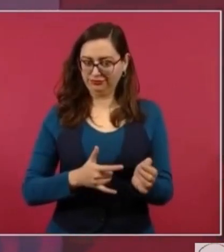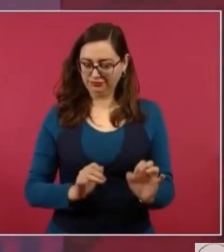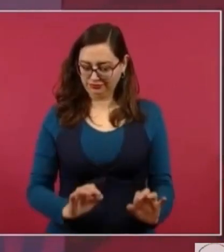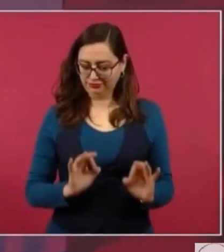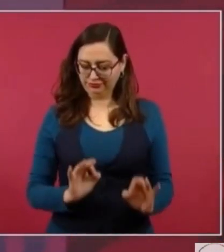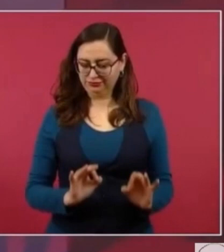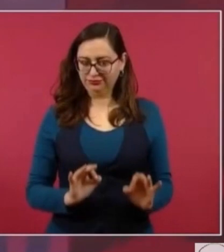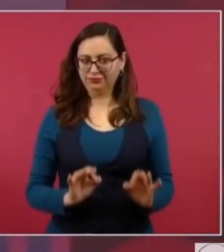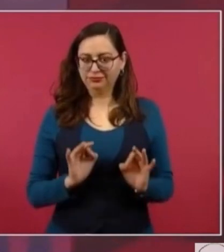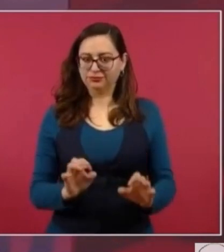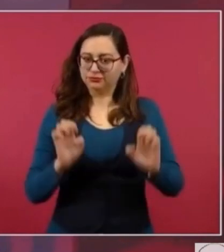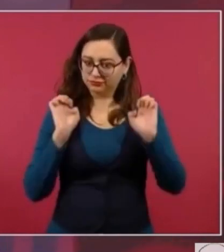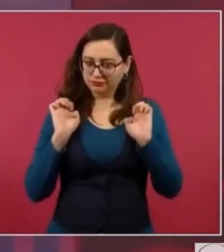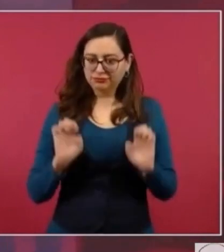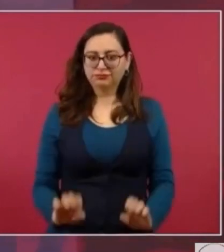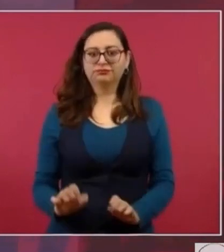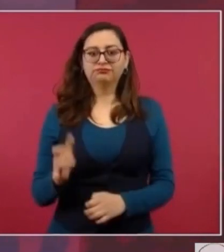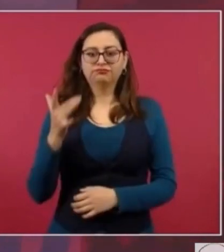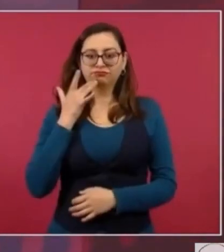más lujoso.